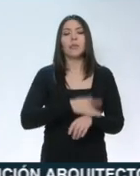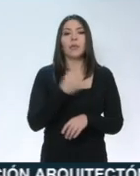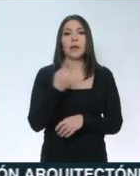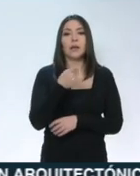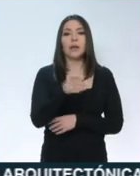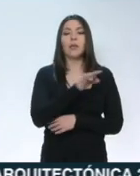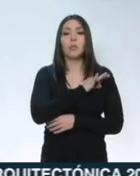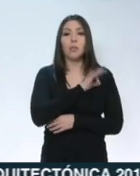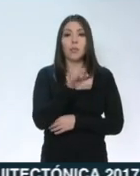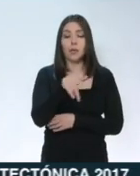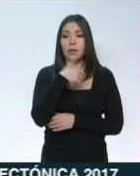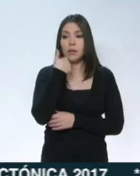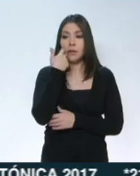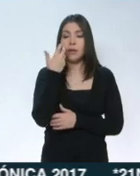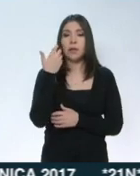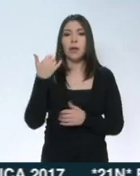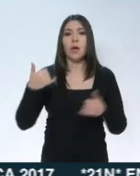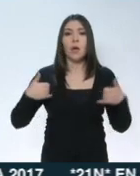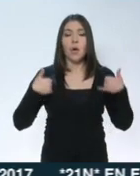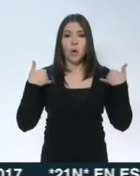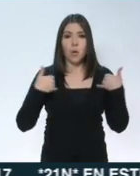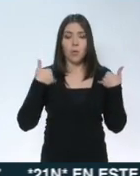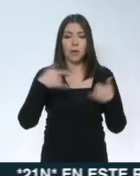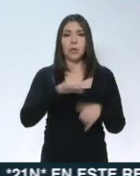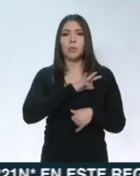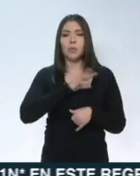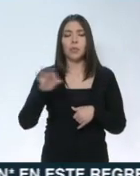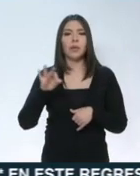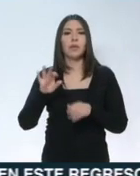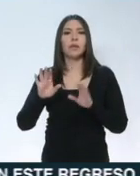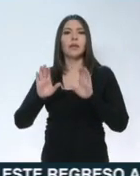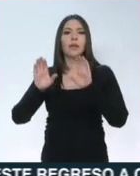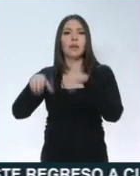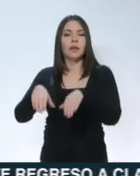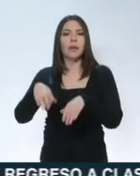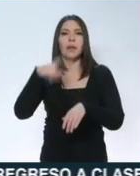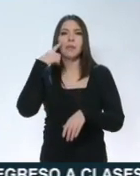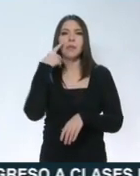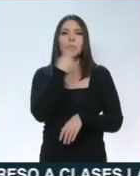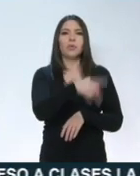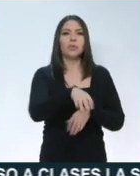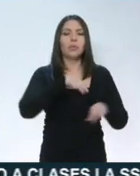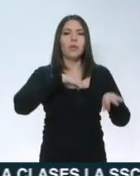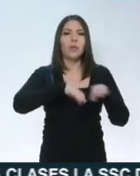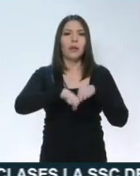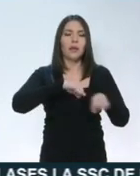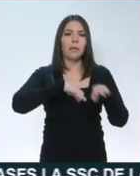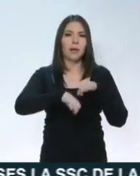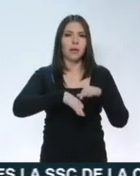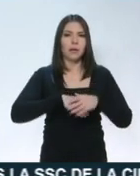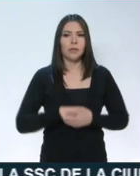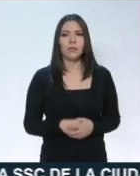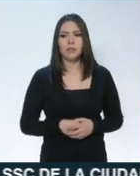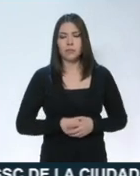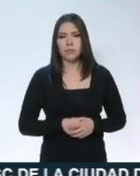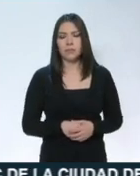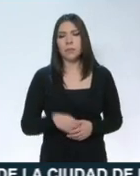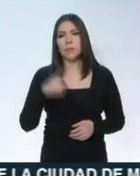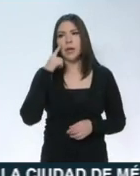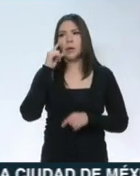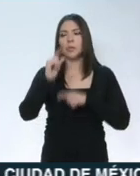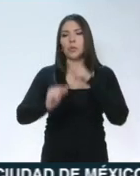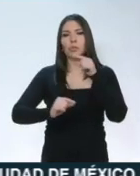puedan inscribirse los jóvenes y tener su trabajo como aprendices,